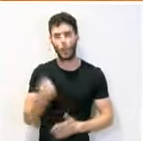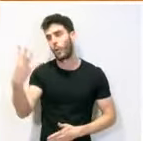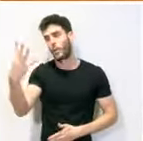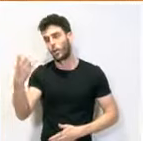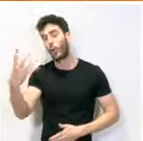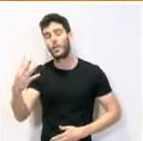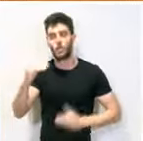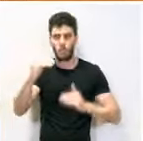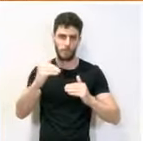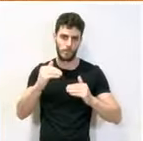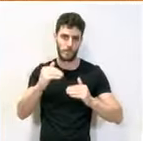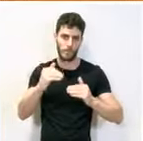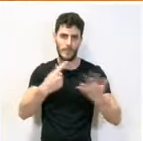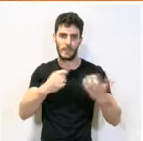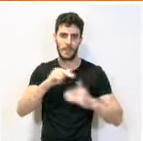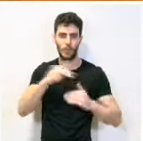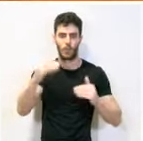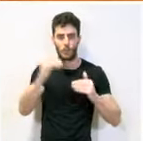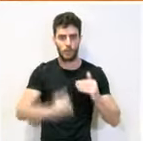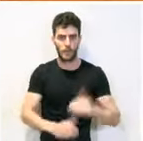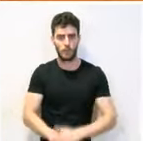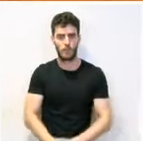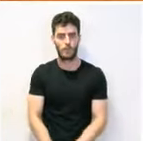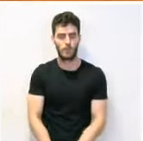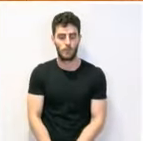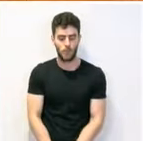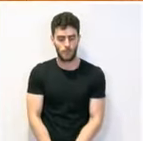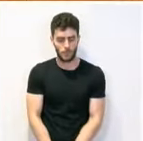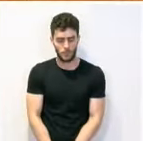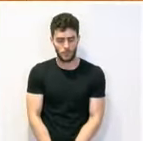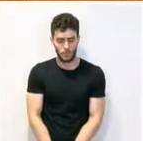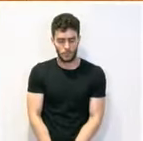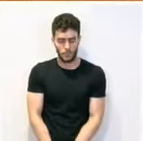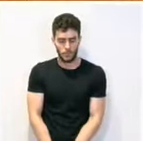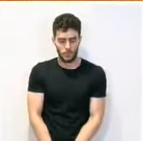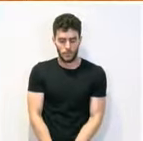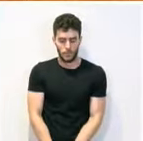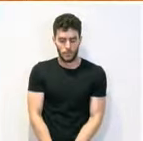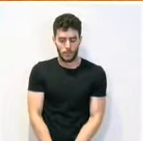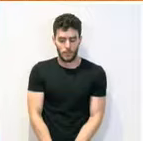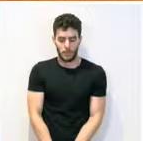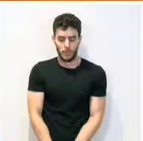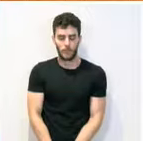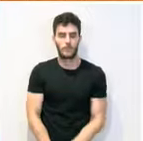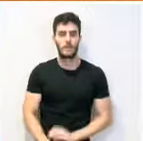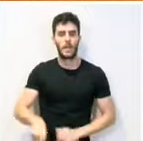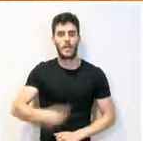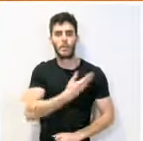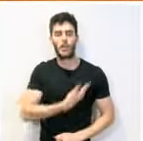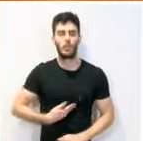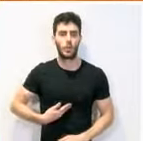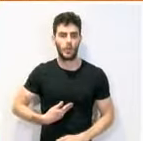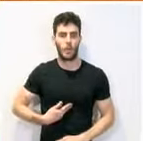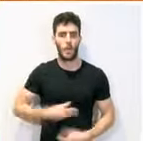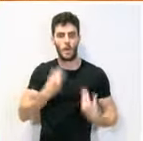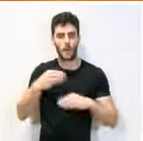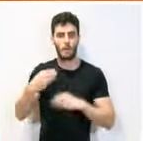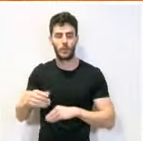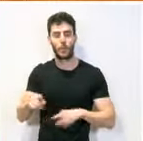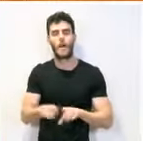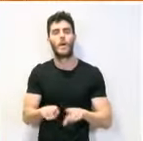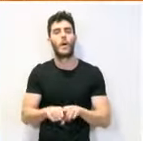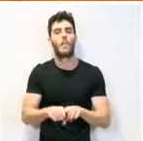cuatro por debajo de los 600 euros. Esto está claro, luego el propietario de la vivienda hace un casting y le da